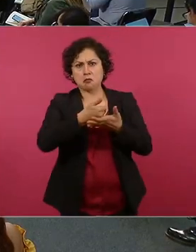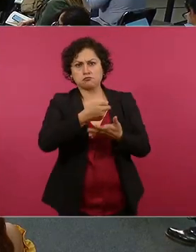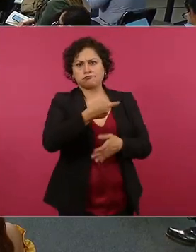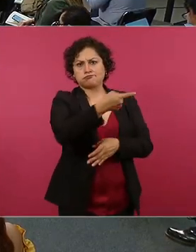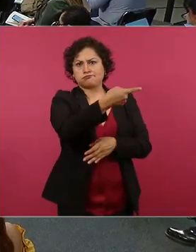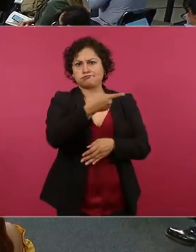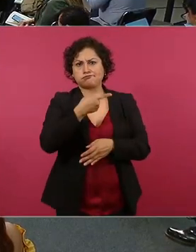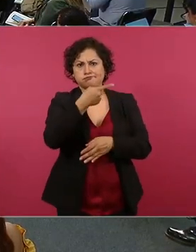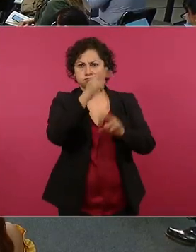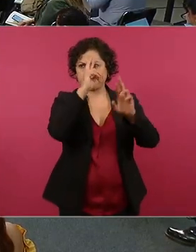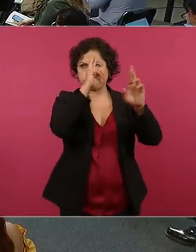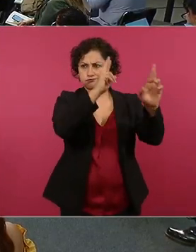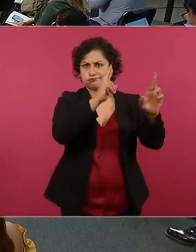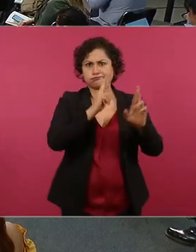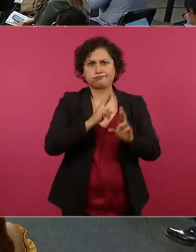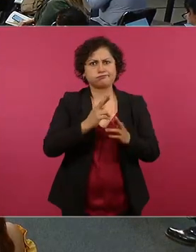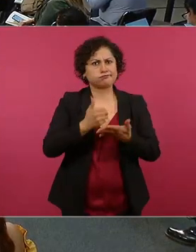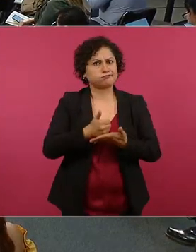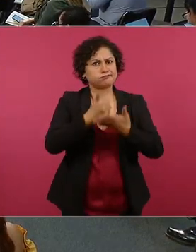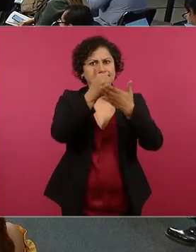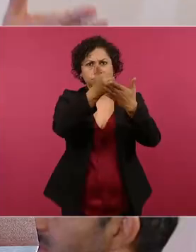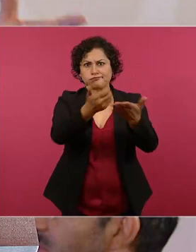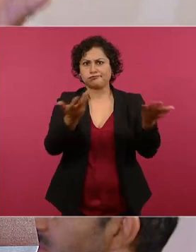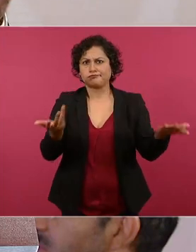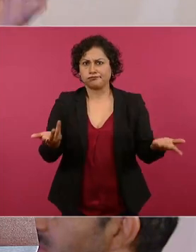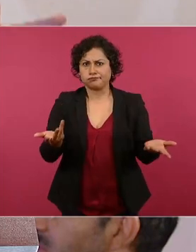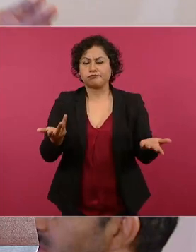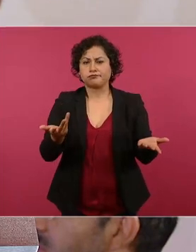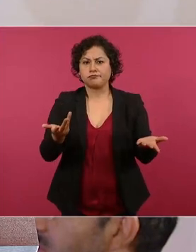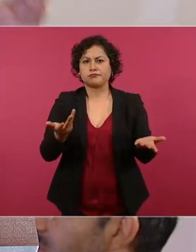pueblos, pero sí tenemos este